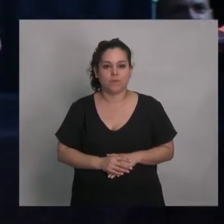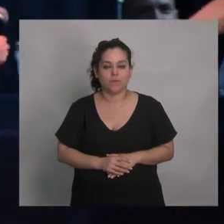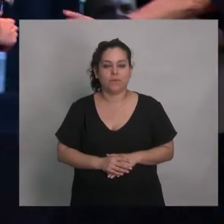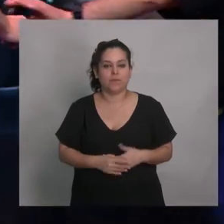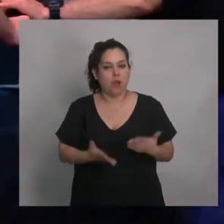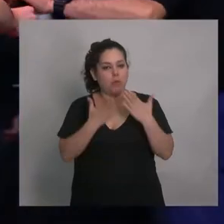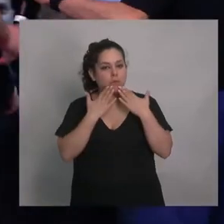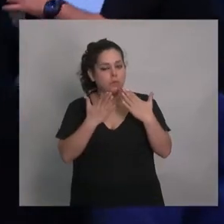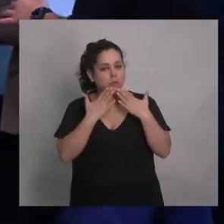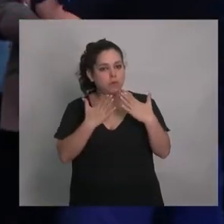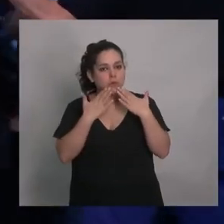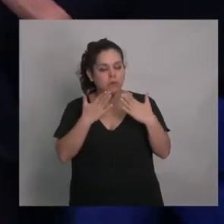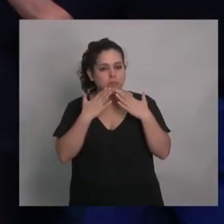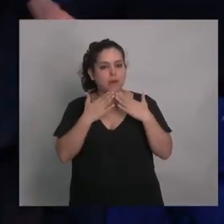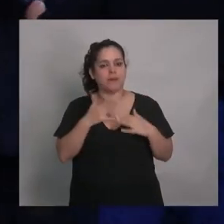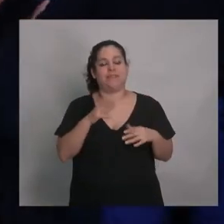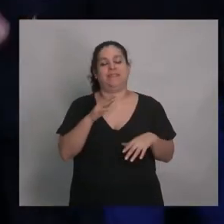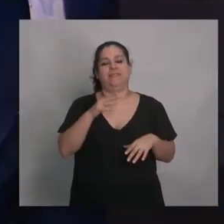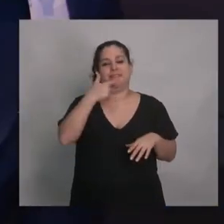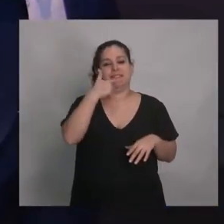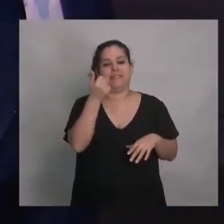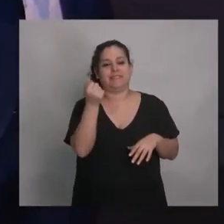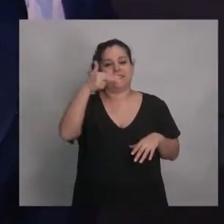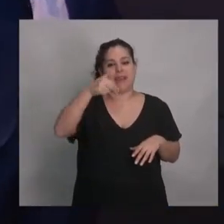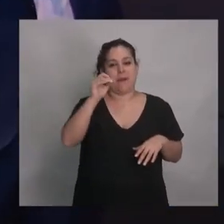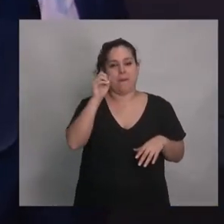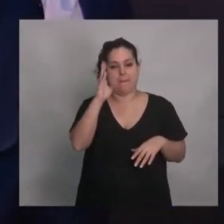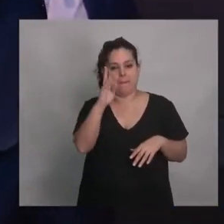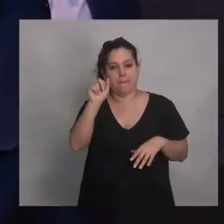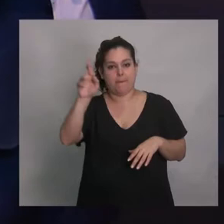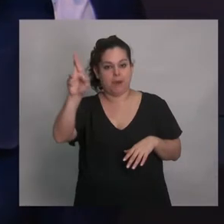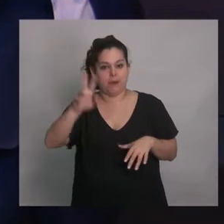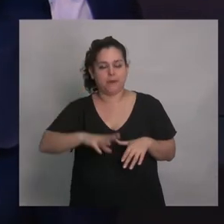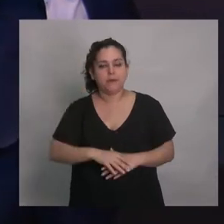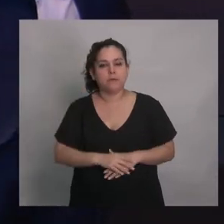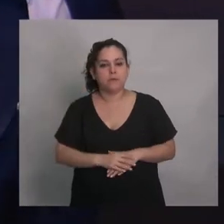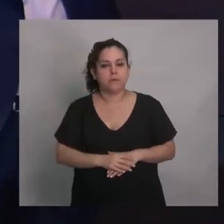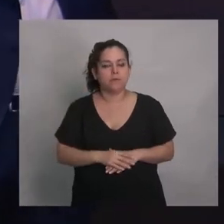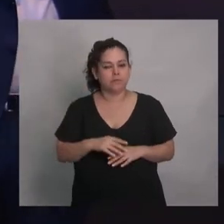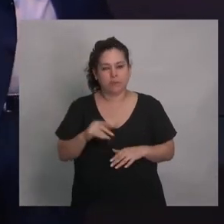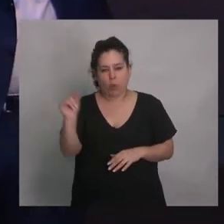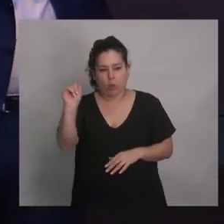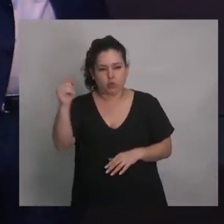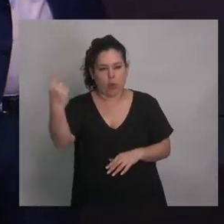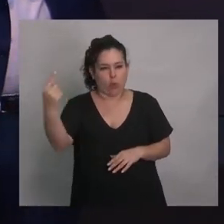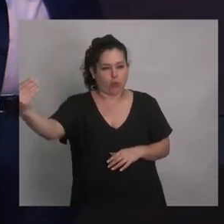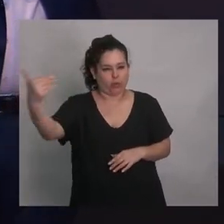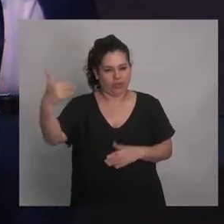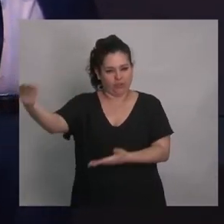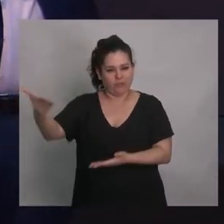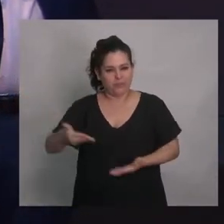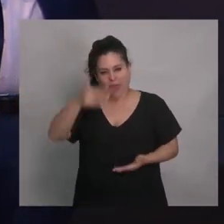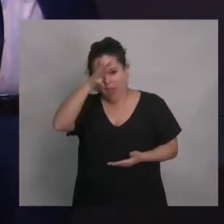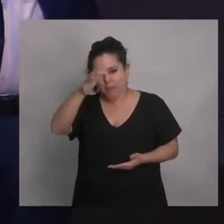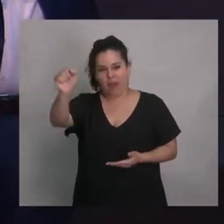muchas gracias elías sanbar y permítame usted el embajador por favor